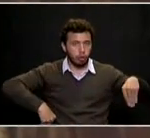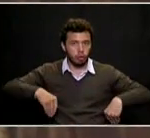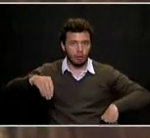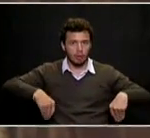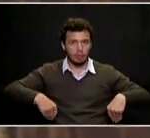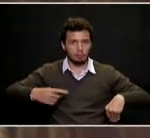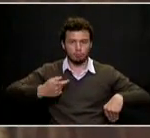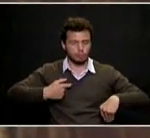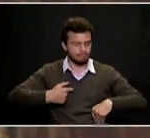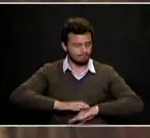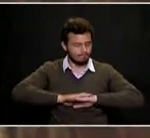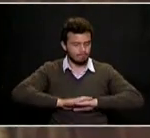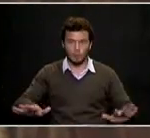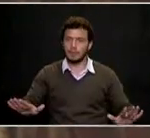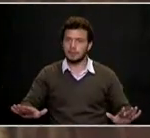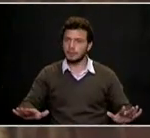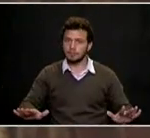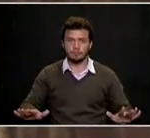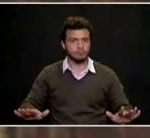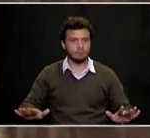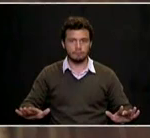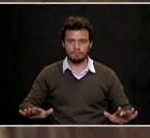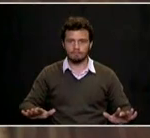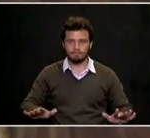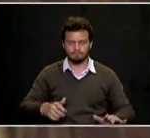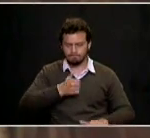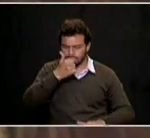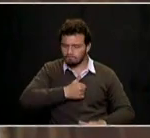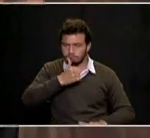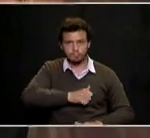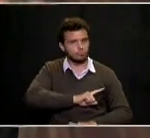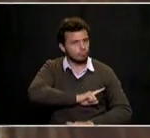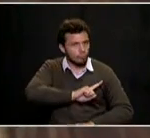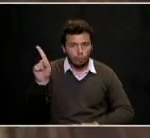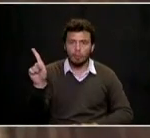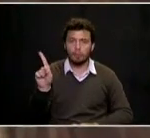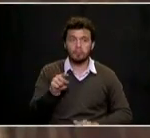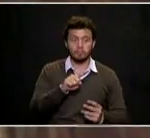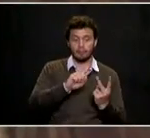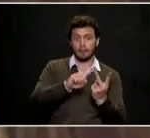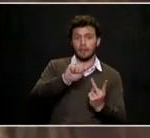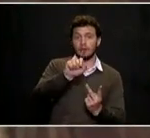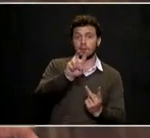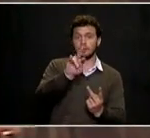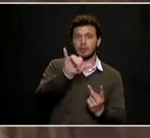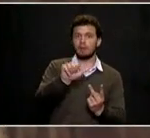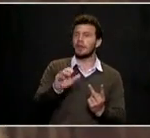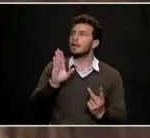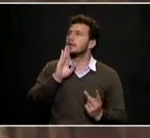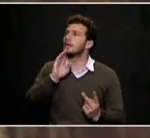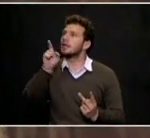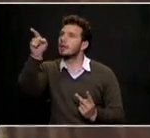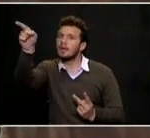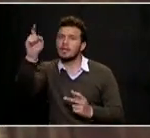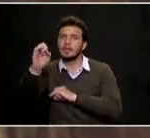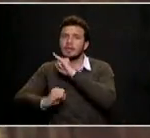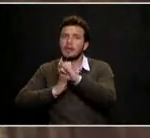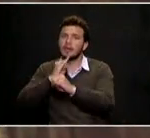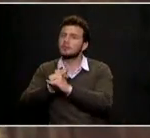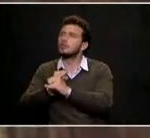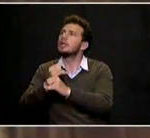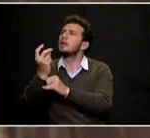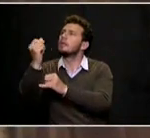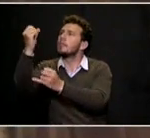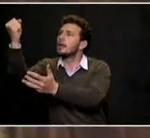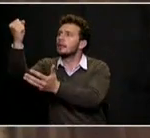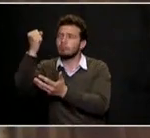seguir tolerando por eso entonces sabía salud vamos a buscar un inversionista internacional no es que vamos a vender y nosotros